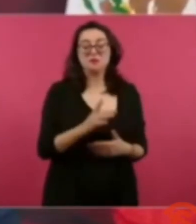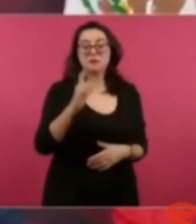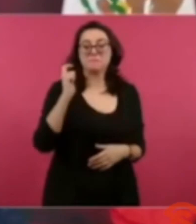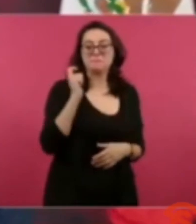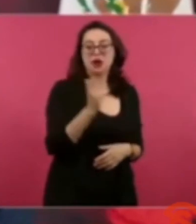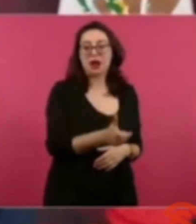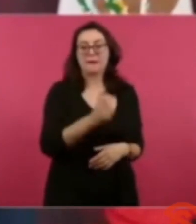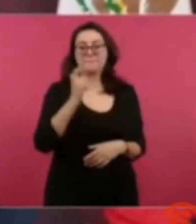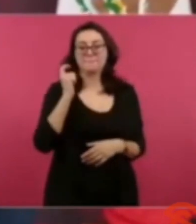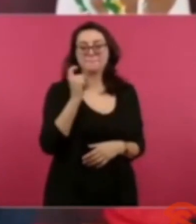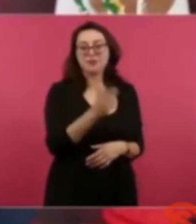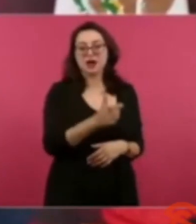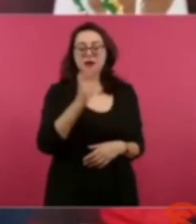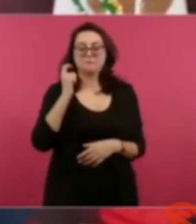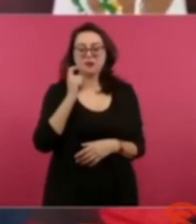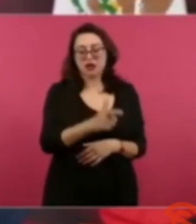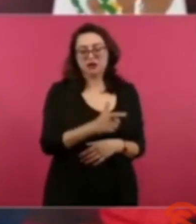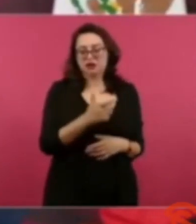el antinacionalismo